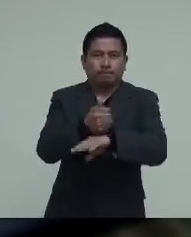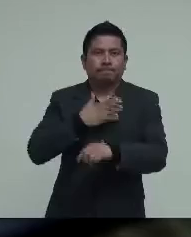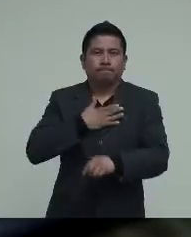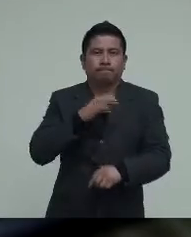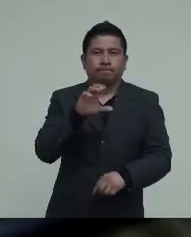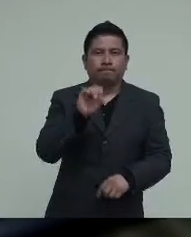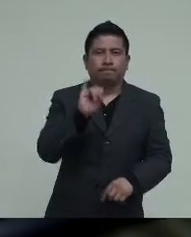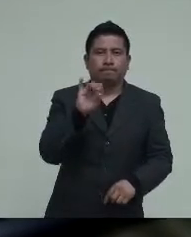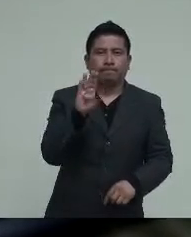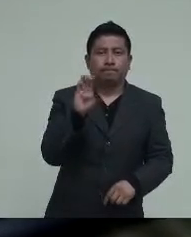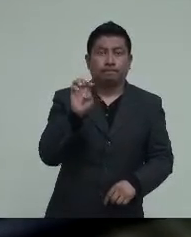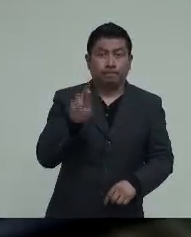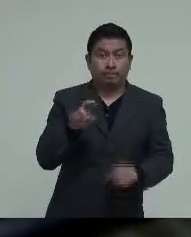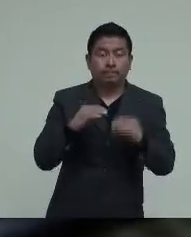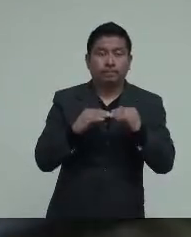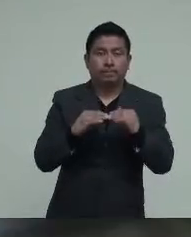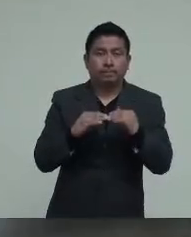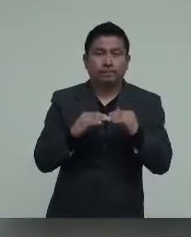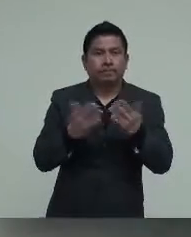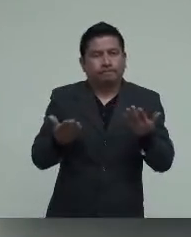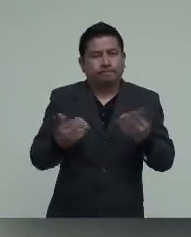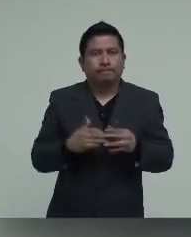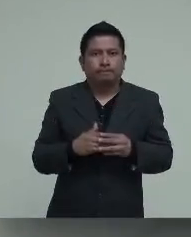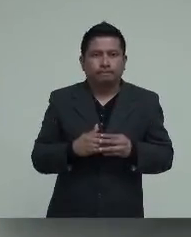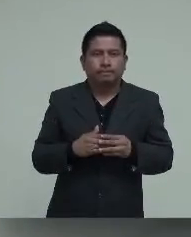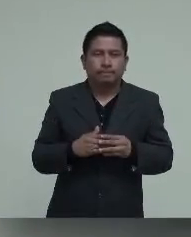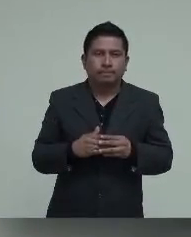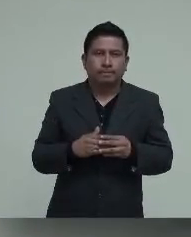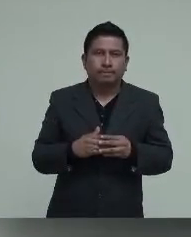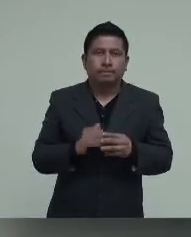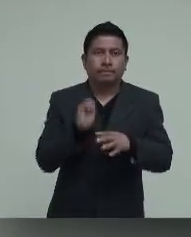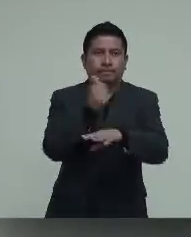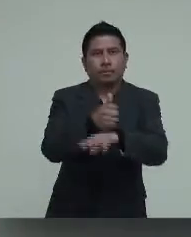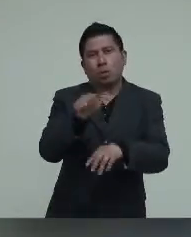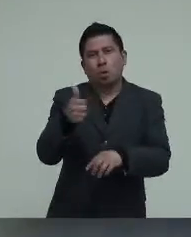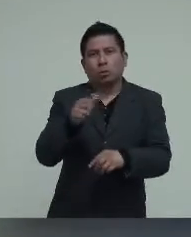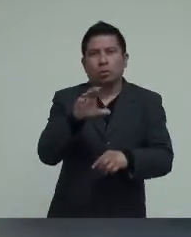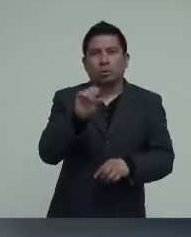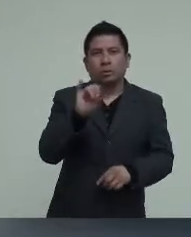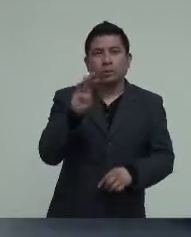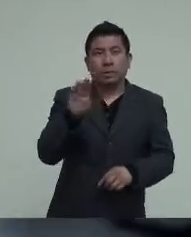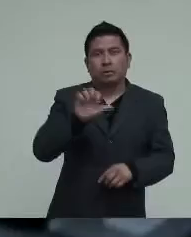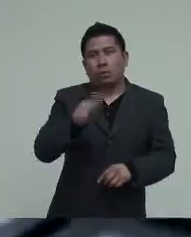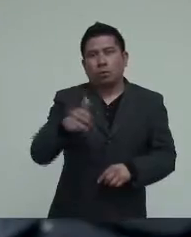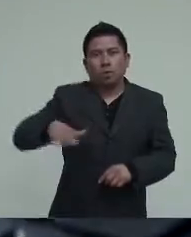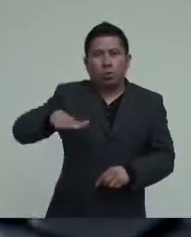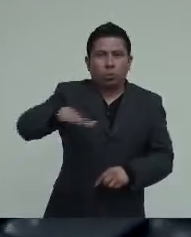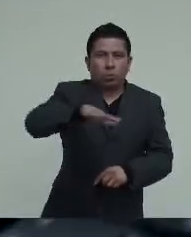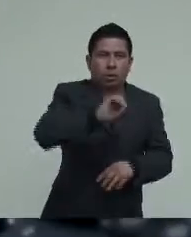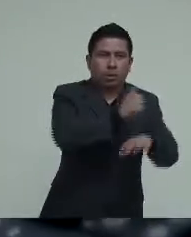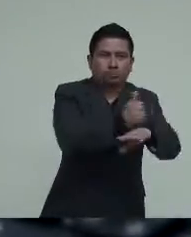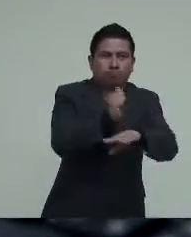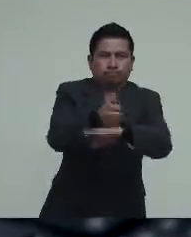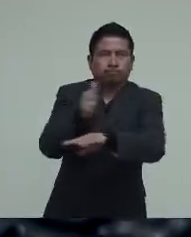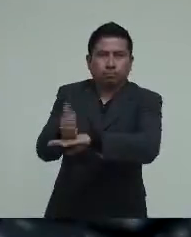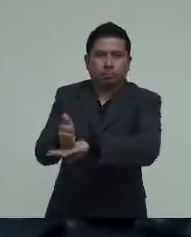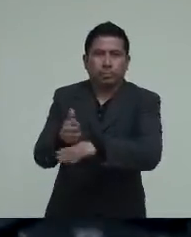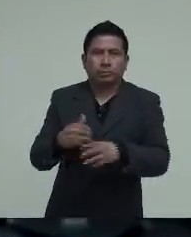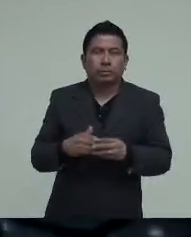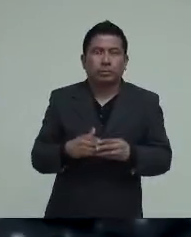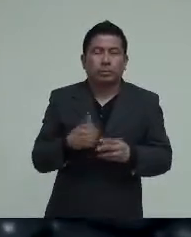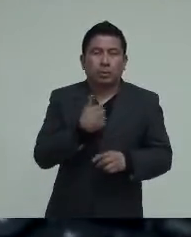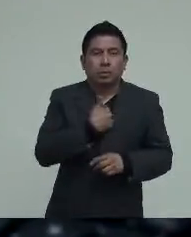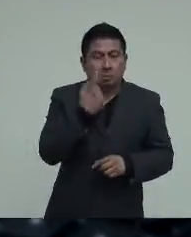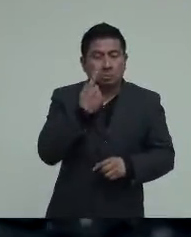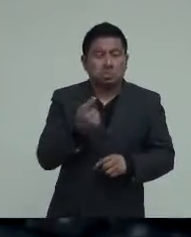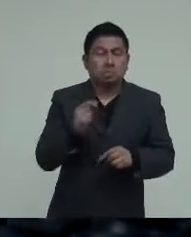para poder armar mi ciber y pues hacer otros ciberes en diferentes lugares. Pues